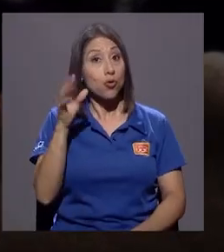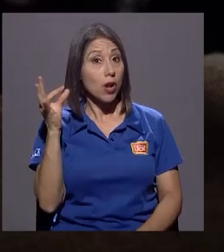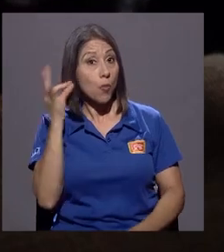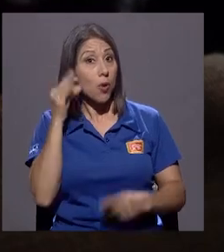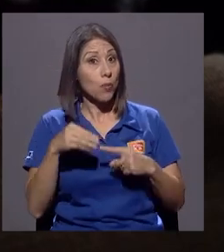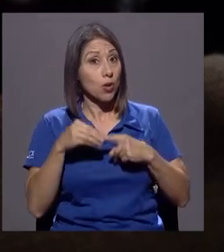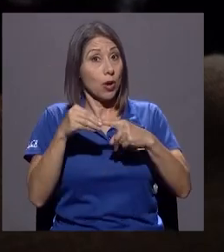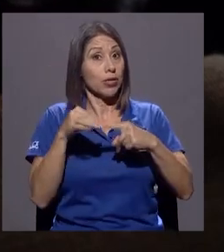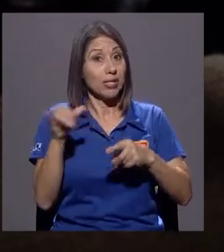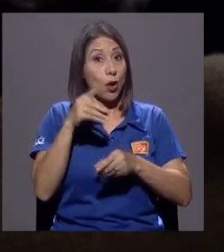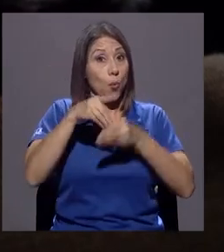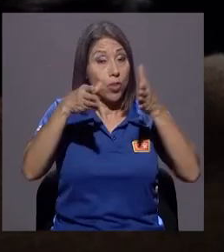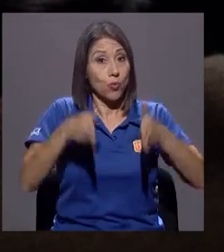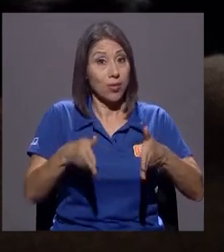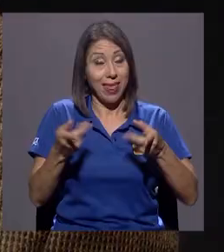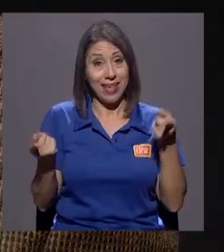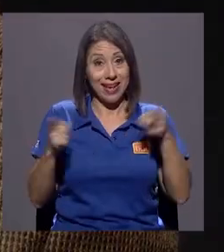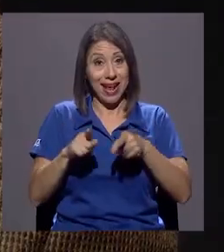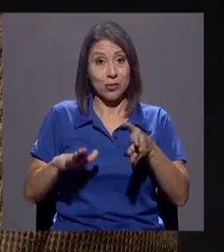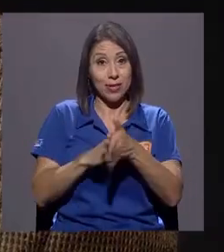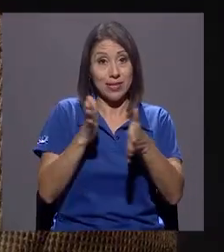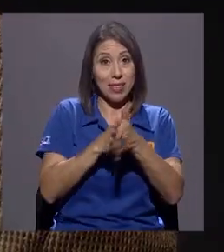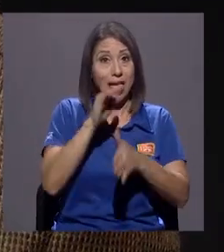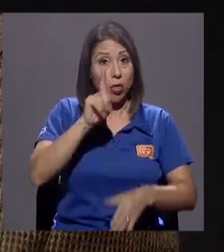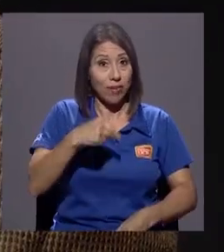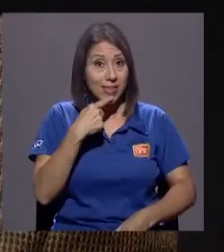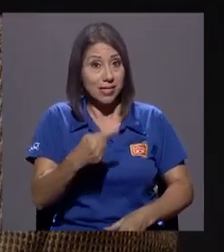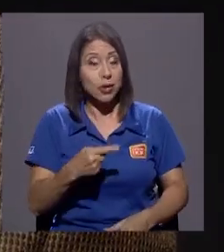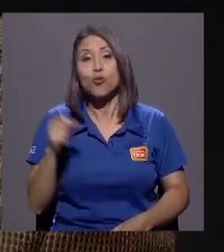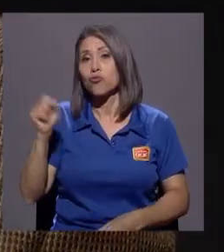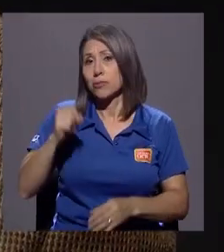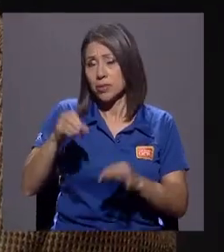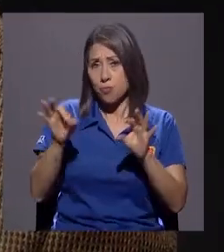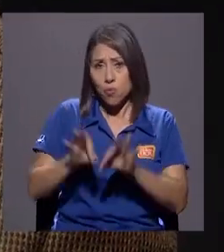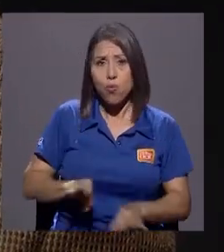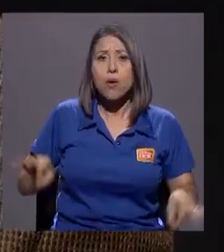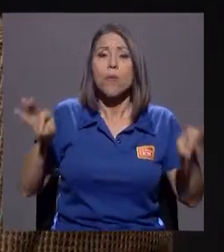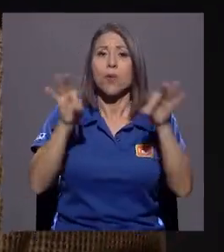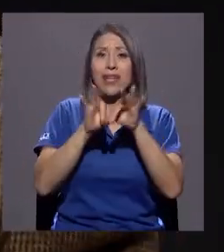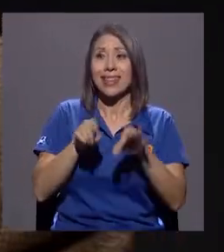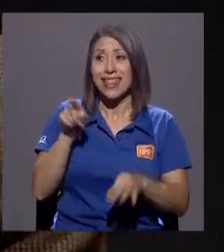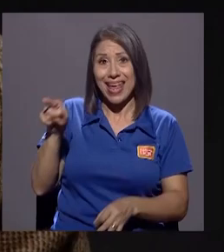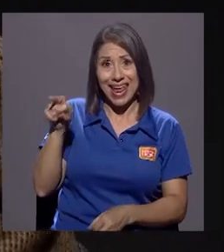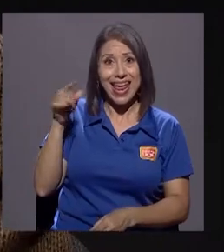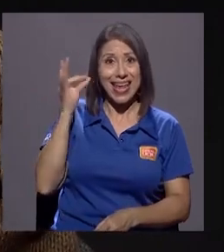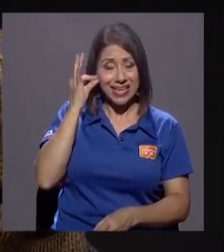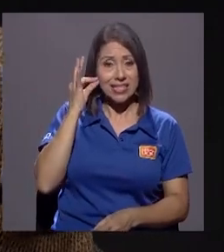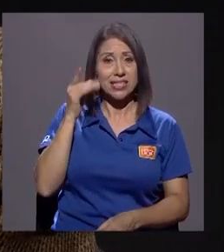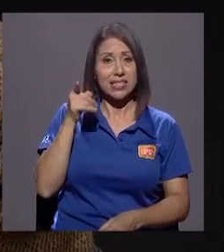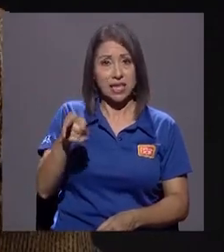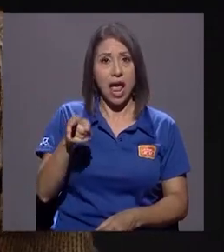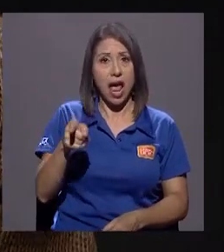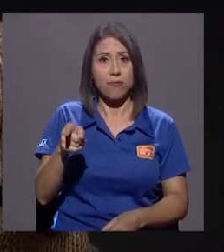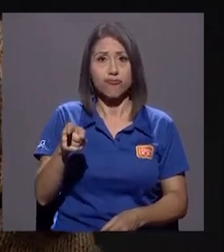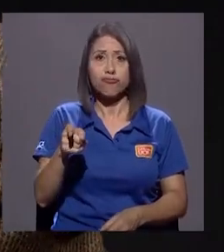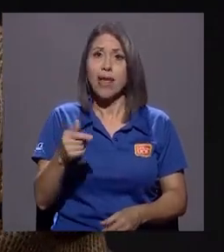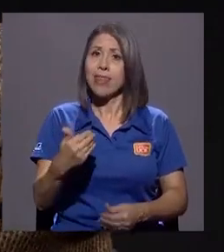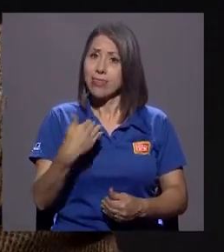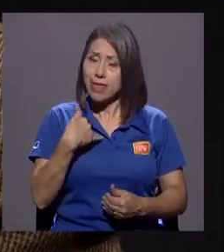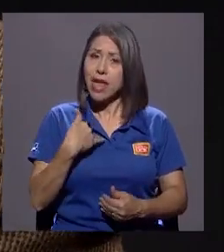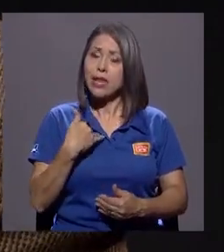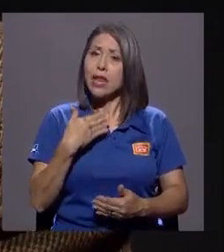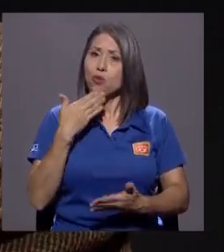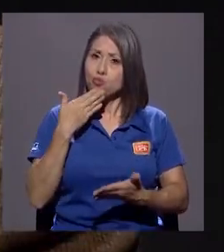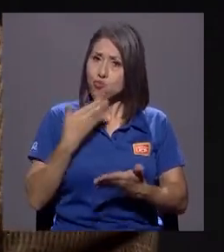mujer protagonista como diputada en el caso del cementario hay que decirlo sí es muy importante muy importante ella sale con un con un prestigio bien